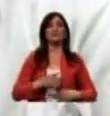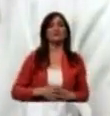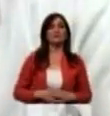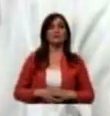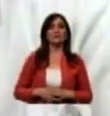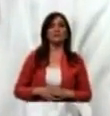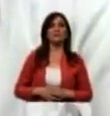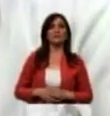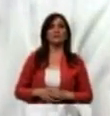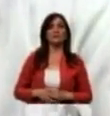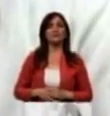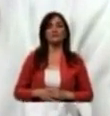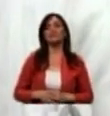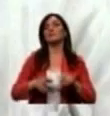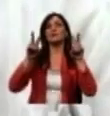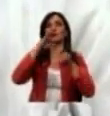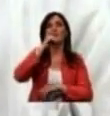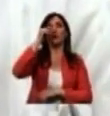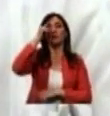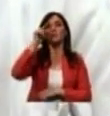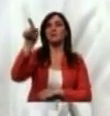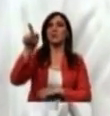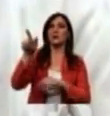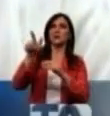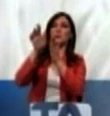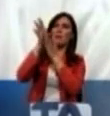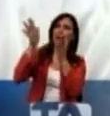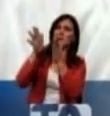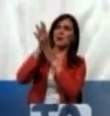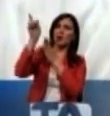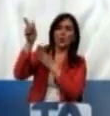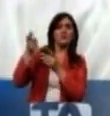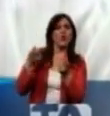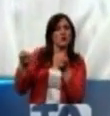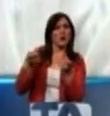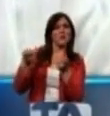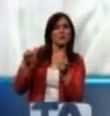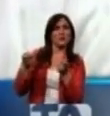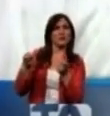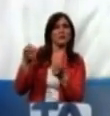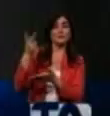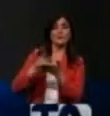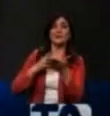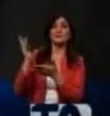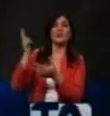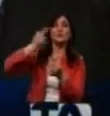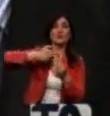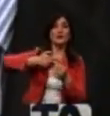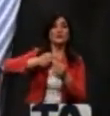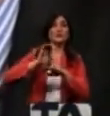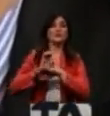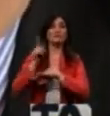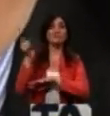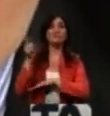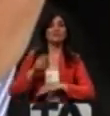el mito se cayó, se desvaneció. Siempre existía la incertidumbre de qué pasaba si Rafael Correa regresaba. Pero Hernán Pérez Luz